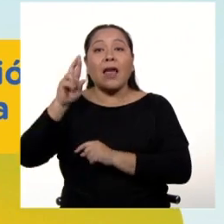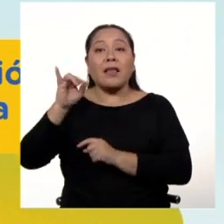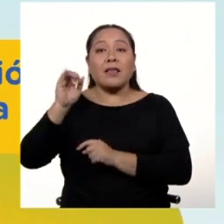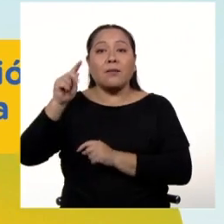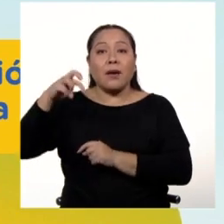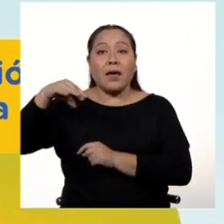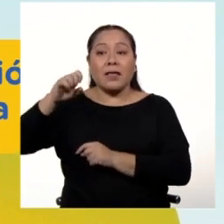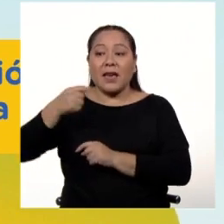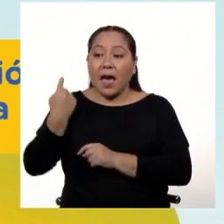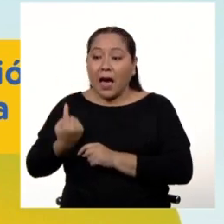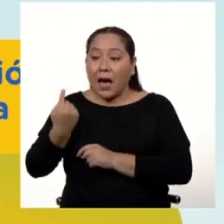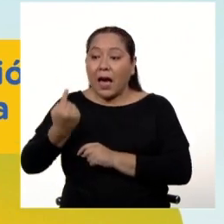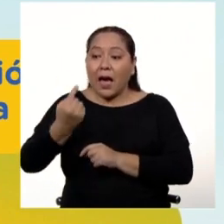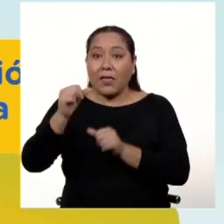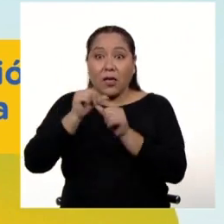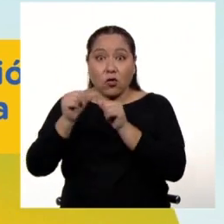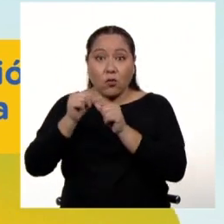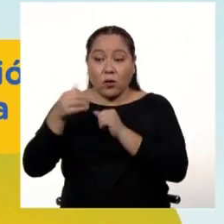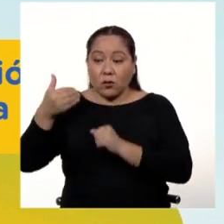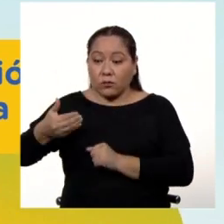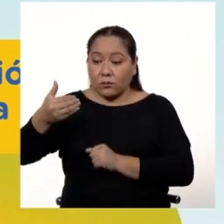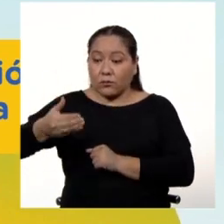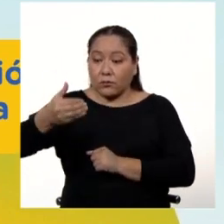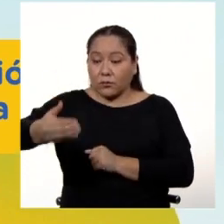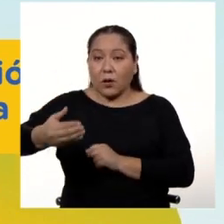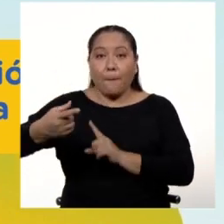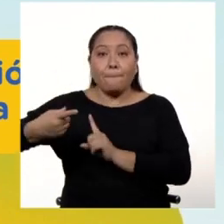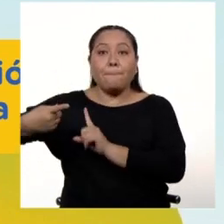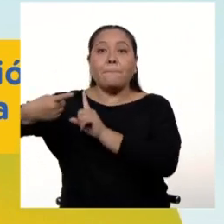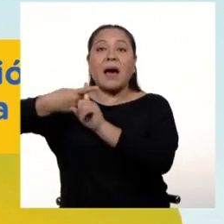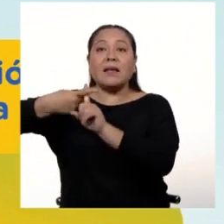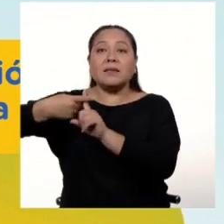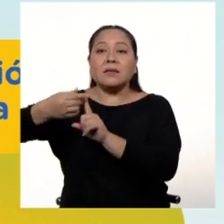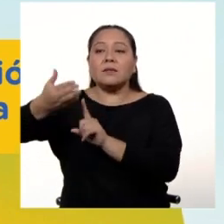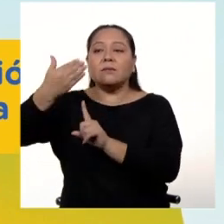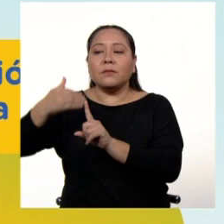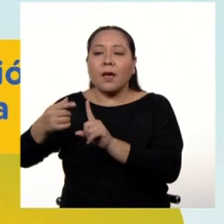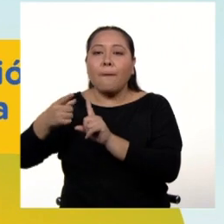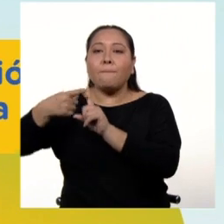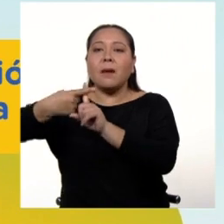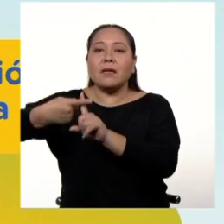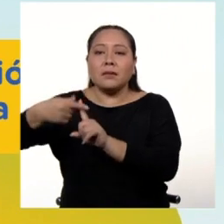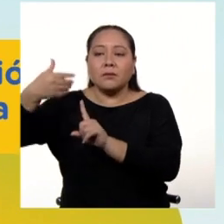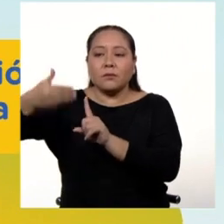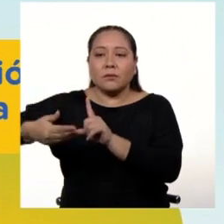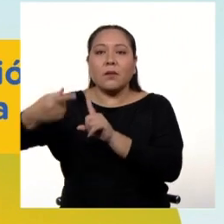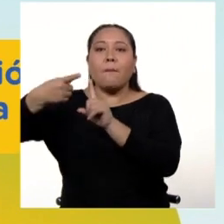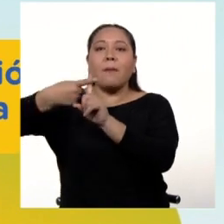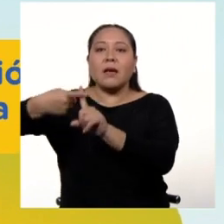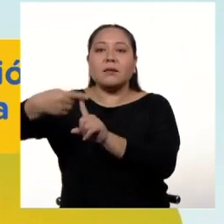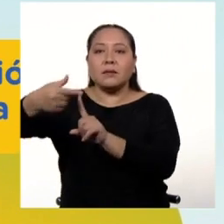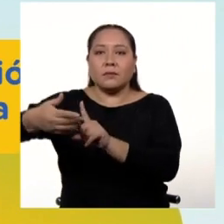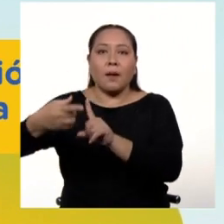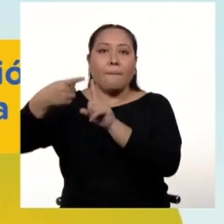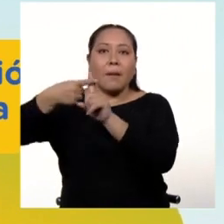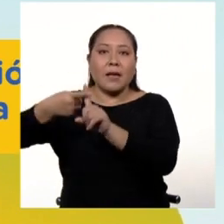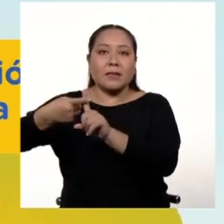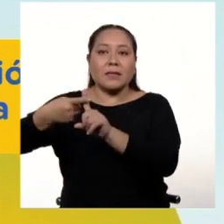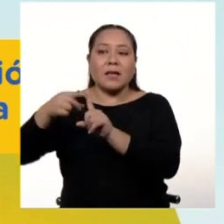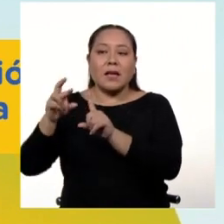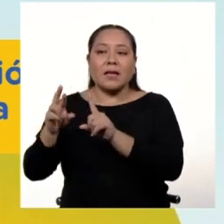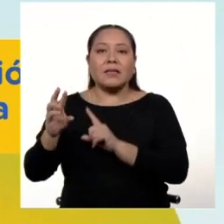la que cada término, menos el primero, se obtiene sumando al anterior una cantidad fija d,